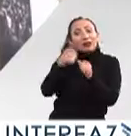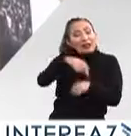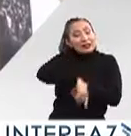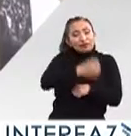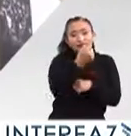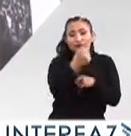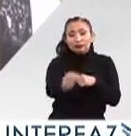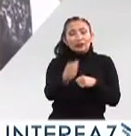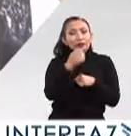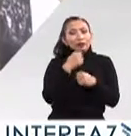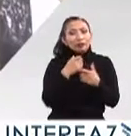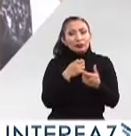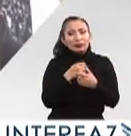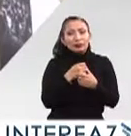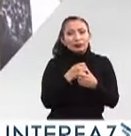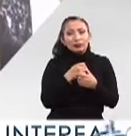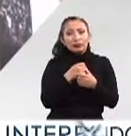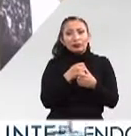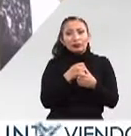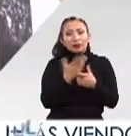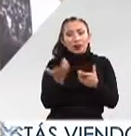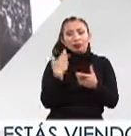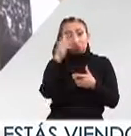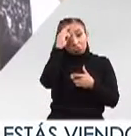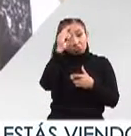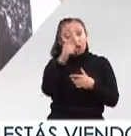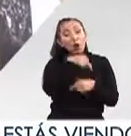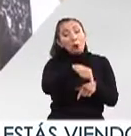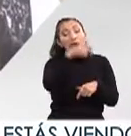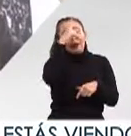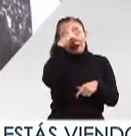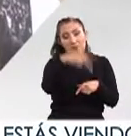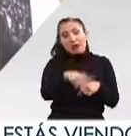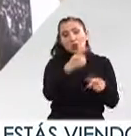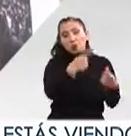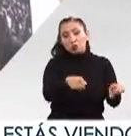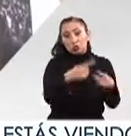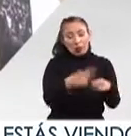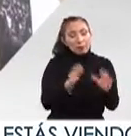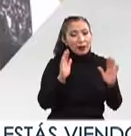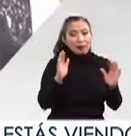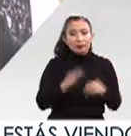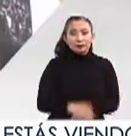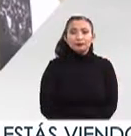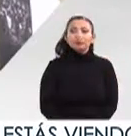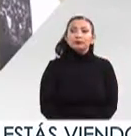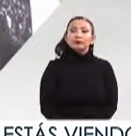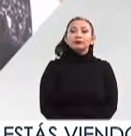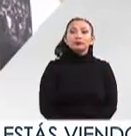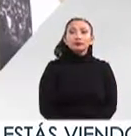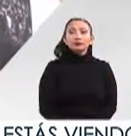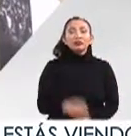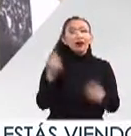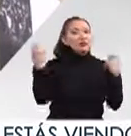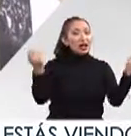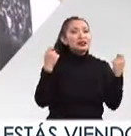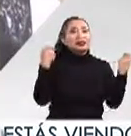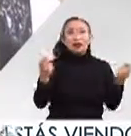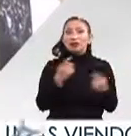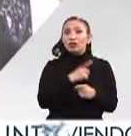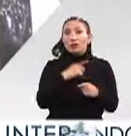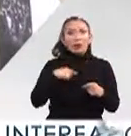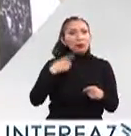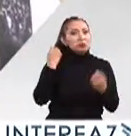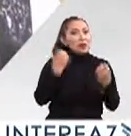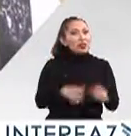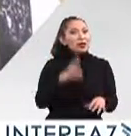tan destacados y tan talentosos como los músicos mexicanos es maravilloso, ¿no? Pues un festival imperdible, te